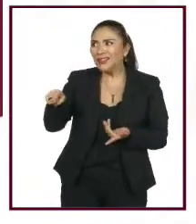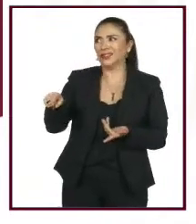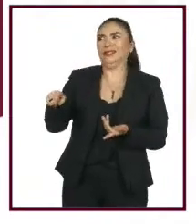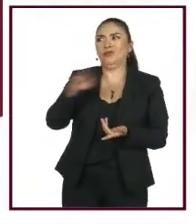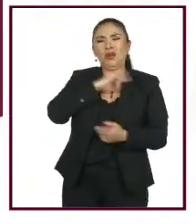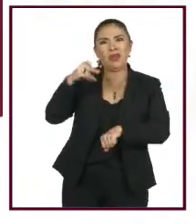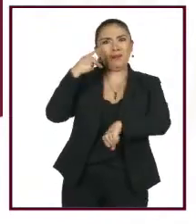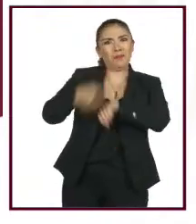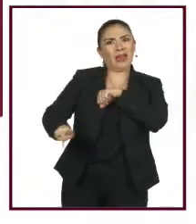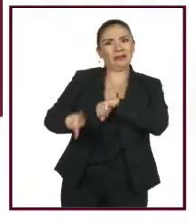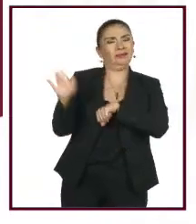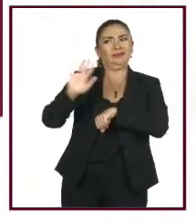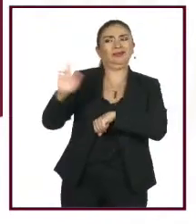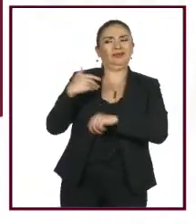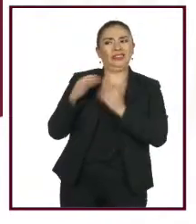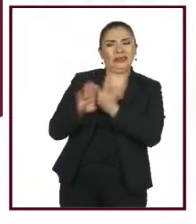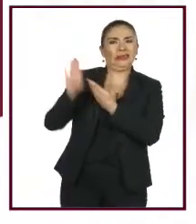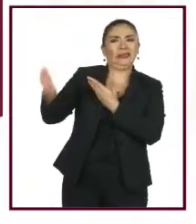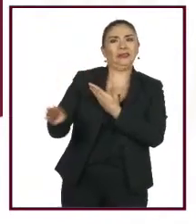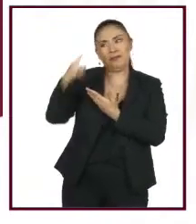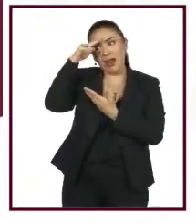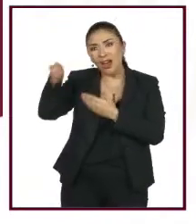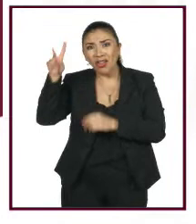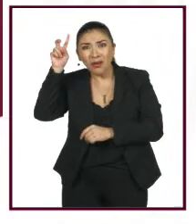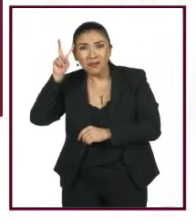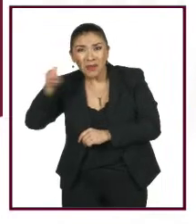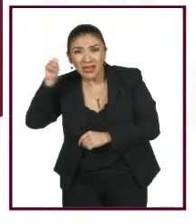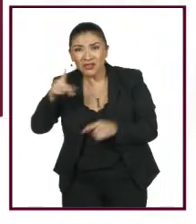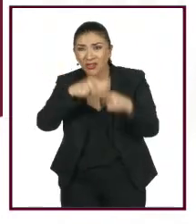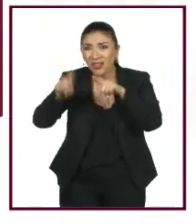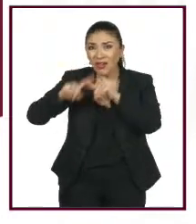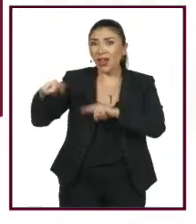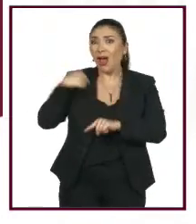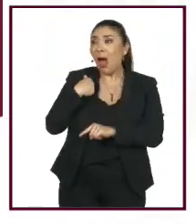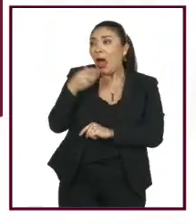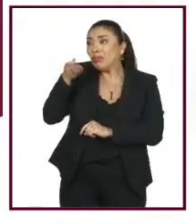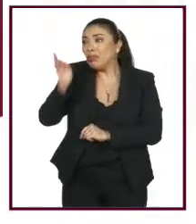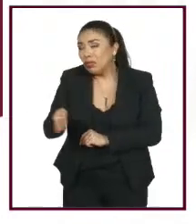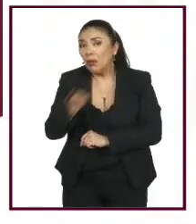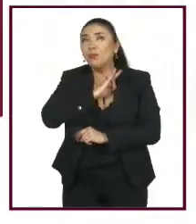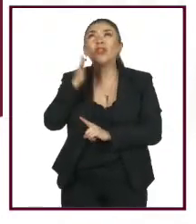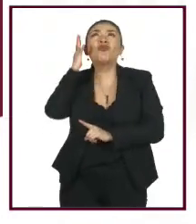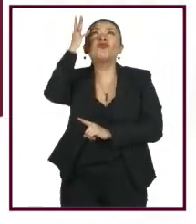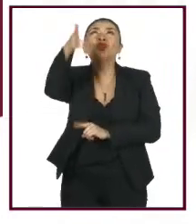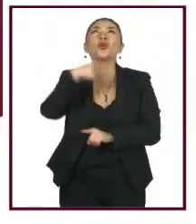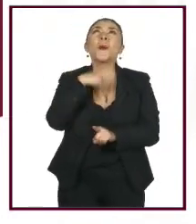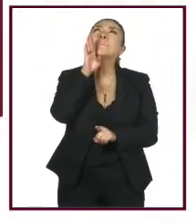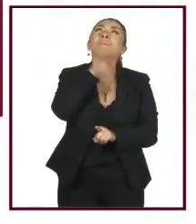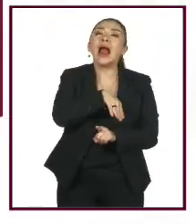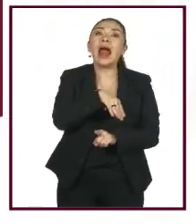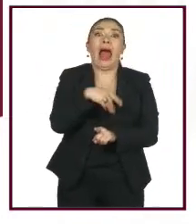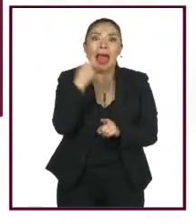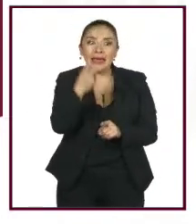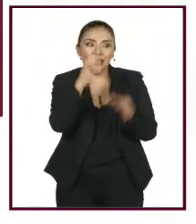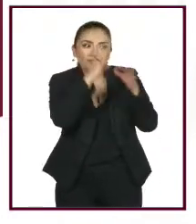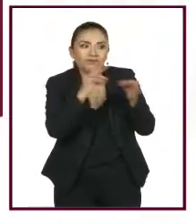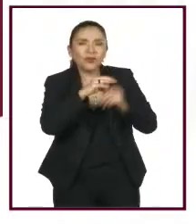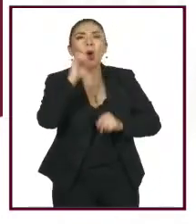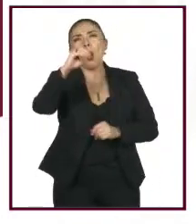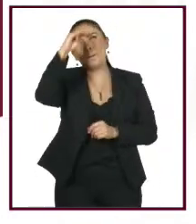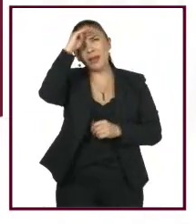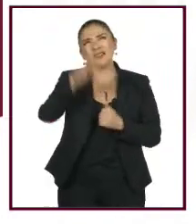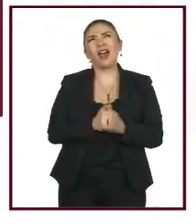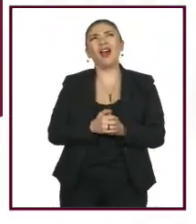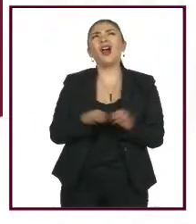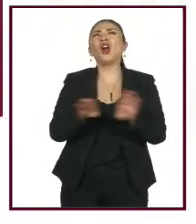saber lo que producen este tipo de sustancias, ¿no? Las consecuencias a corto y a largo plazo, evitar mucho la estigmatización